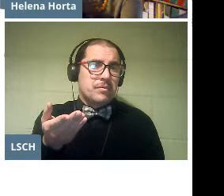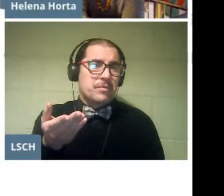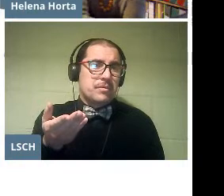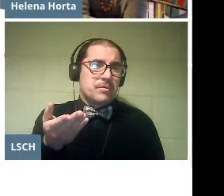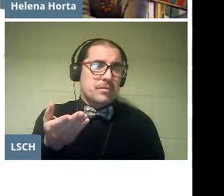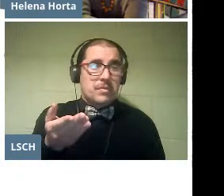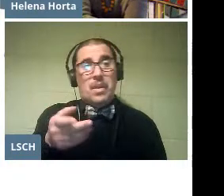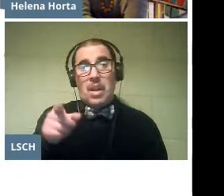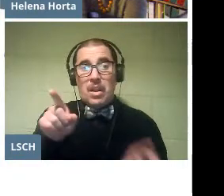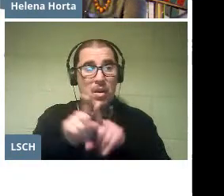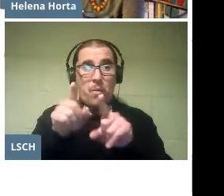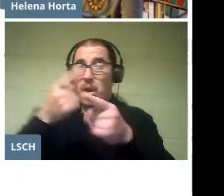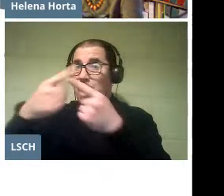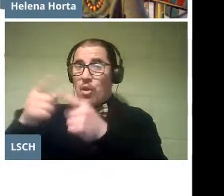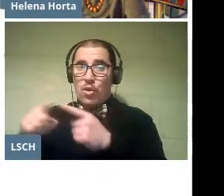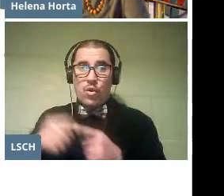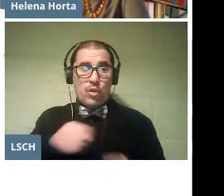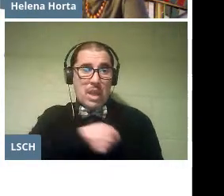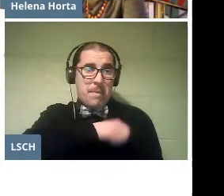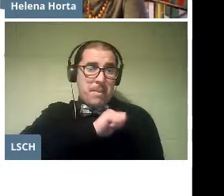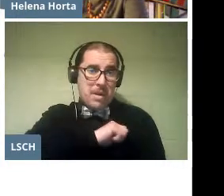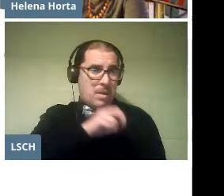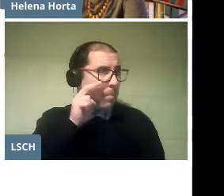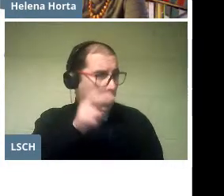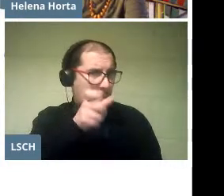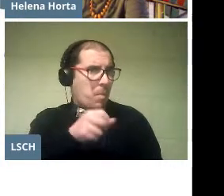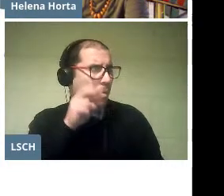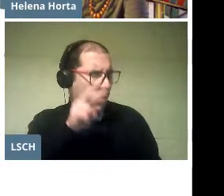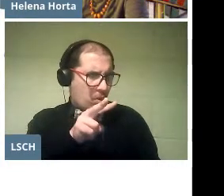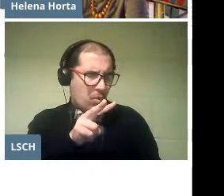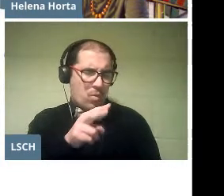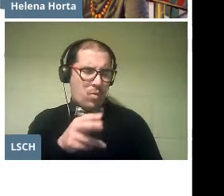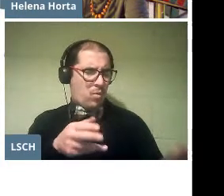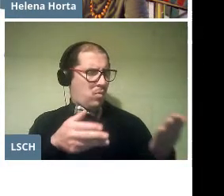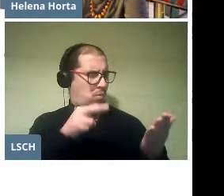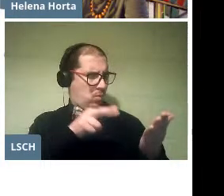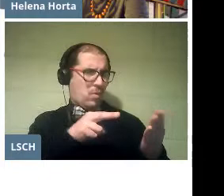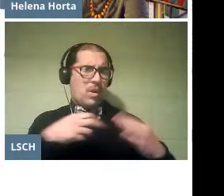al igual que otros españoles, admiró